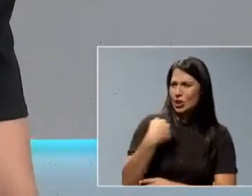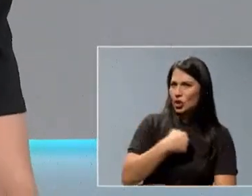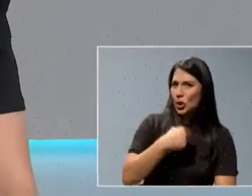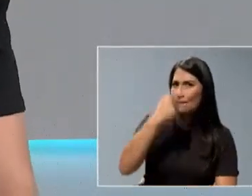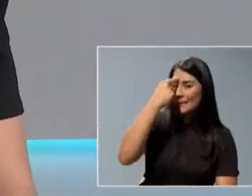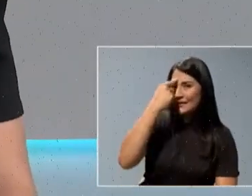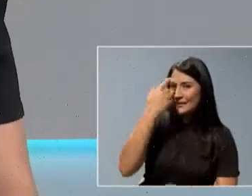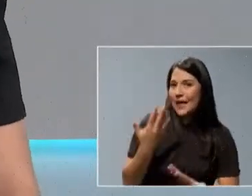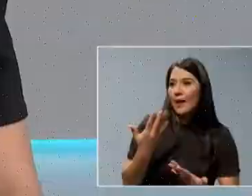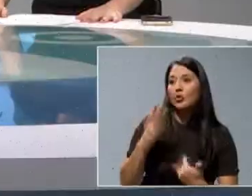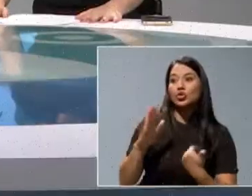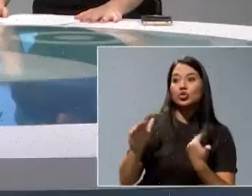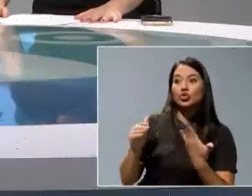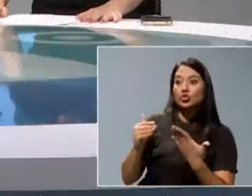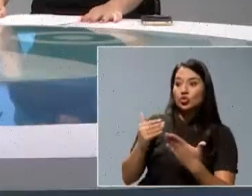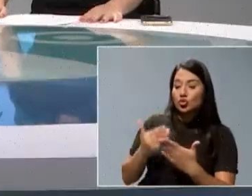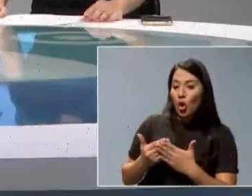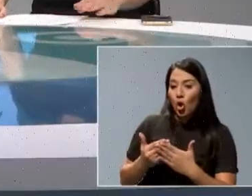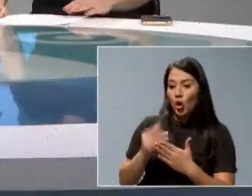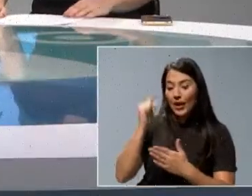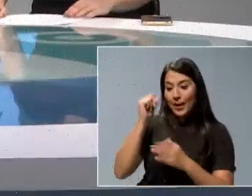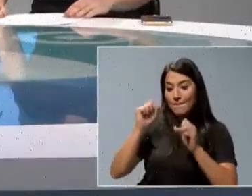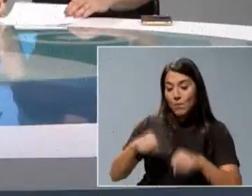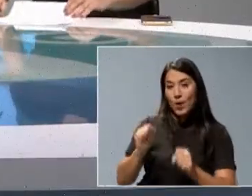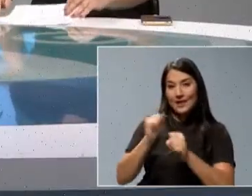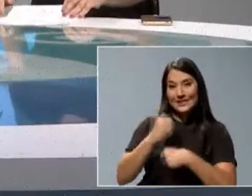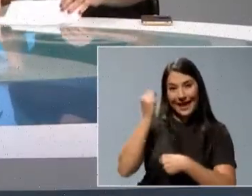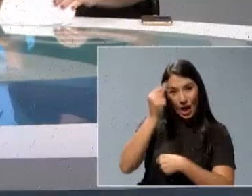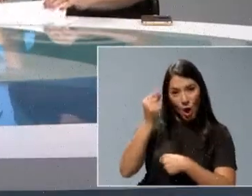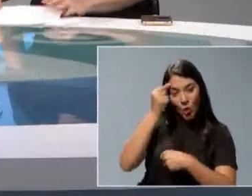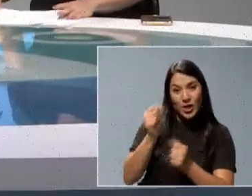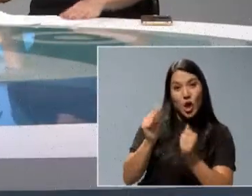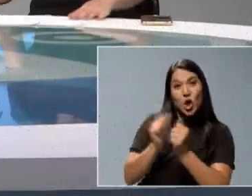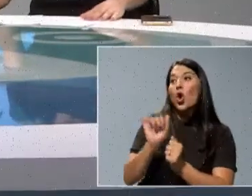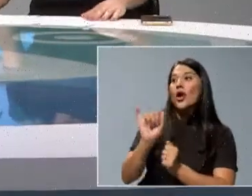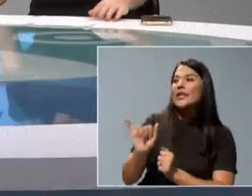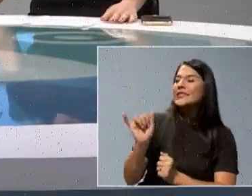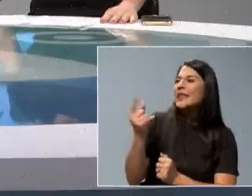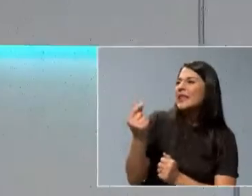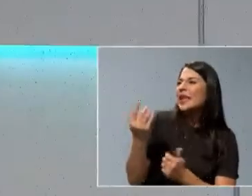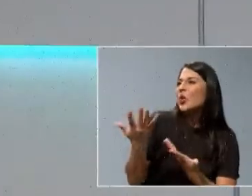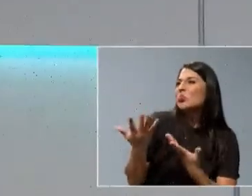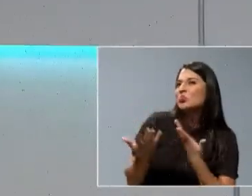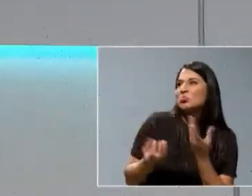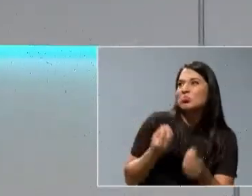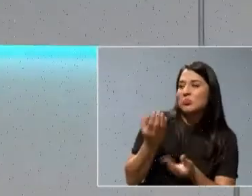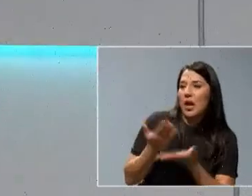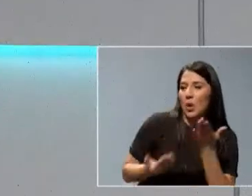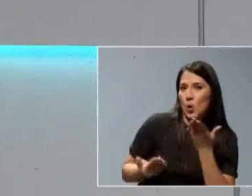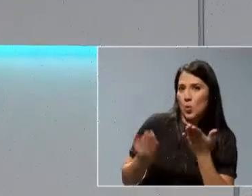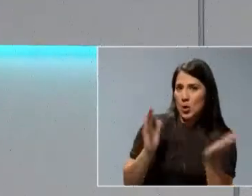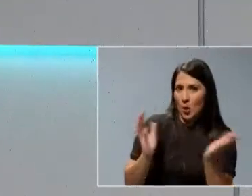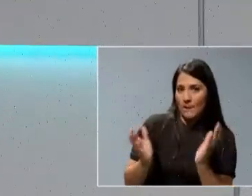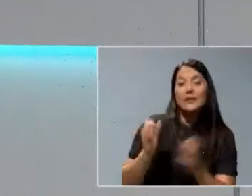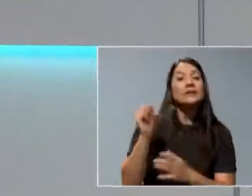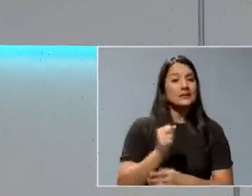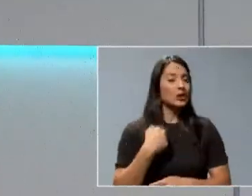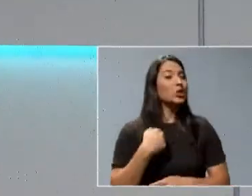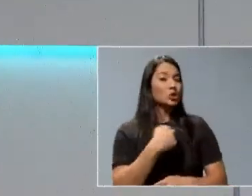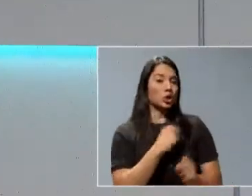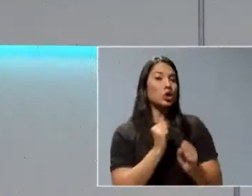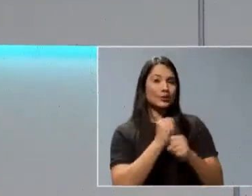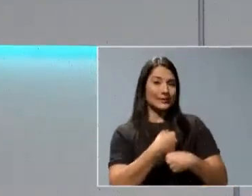el Estado, que el gobierno podría hacer, Andrés, con este dinero, ¿cuál sería la estimación? Así es, nosotros también hicimos un cálculo, por